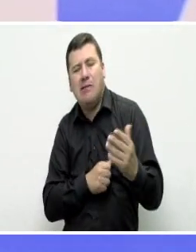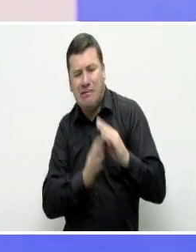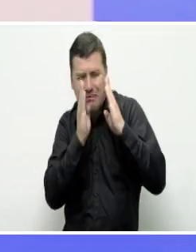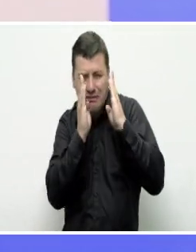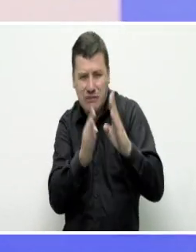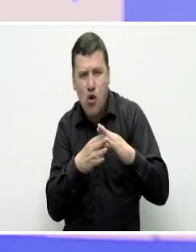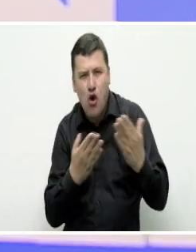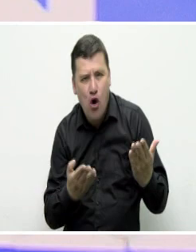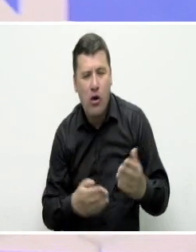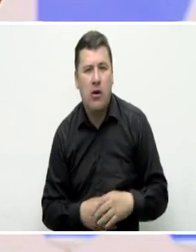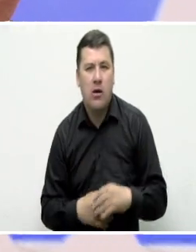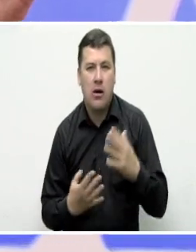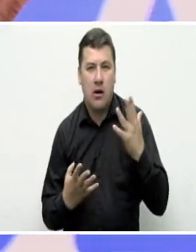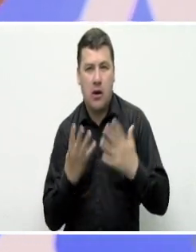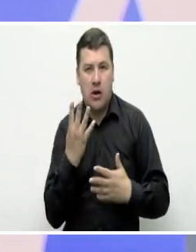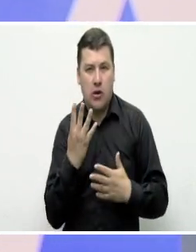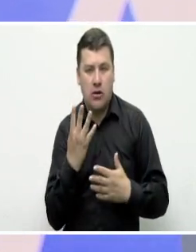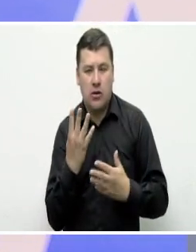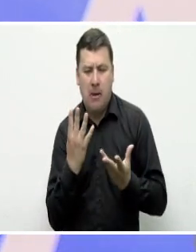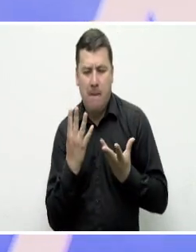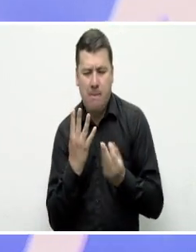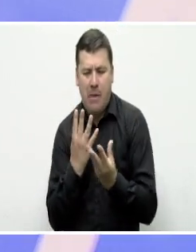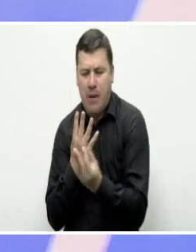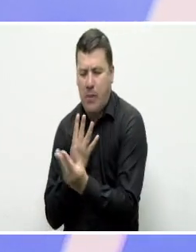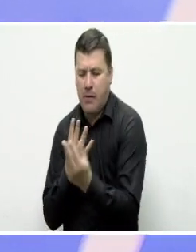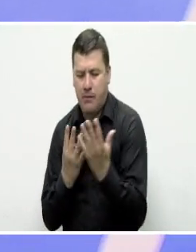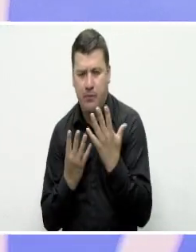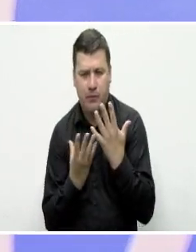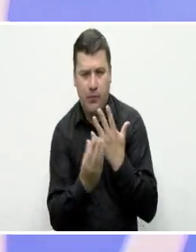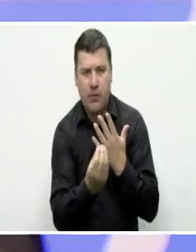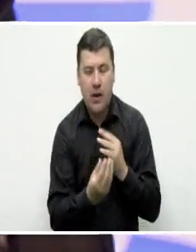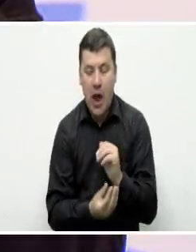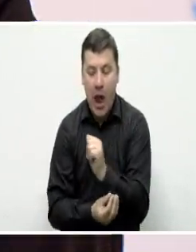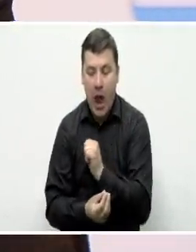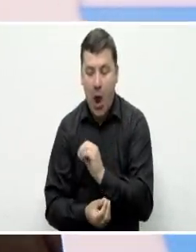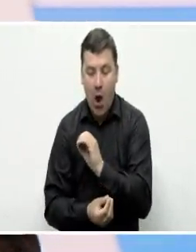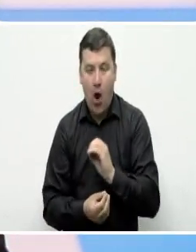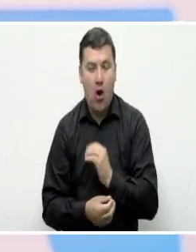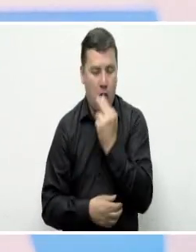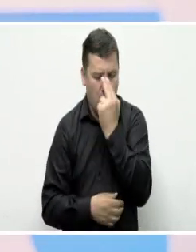a través de 14 equipos que están integrados por hombres y mujeres